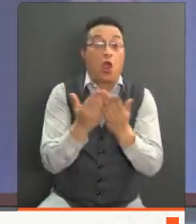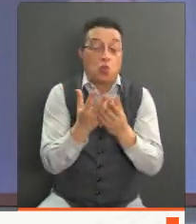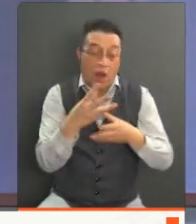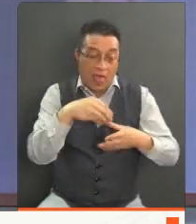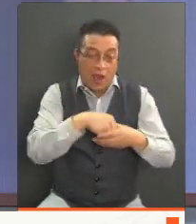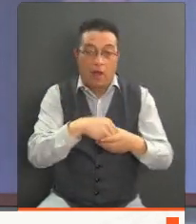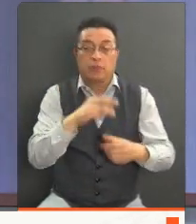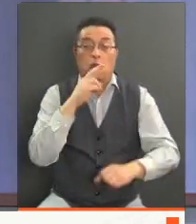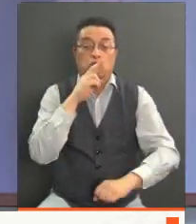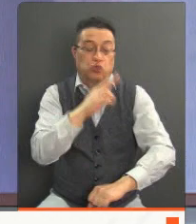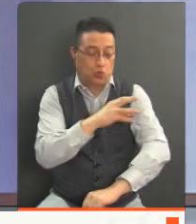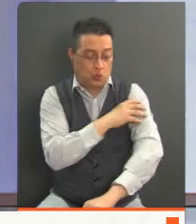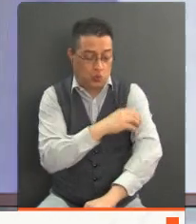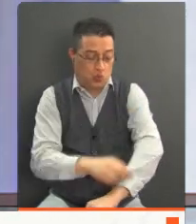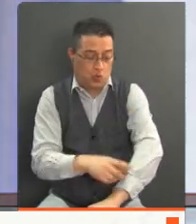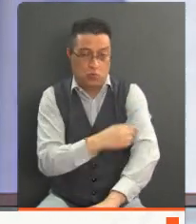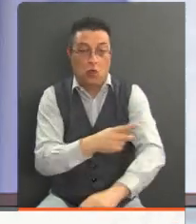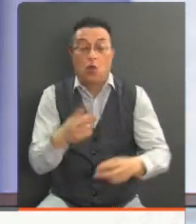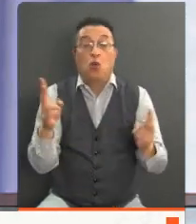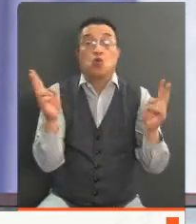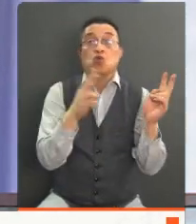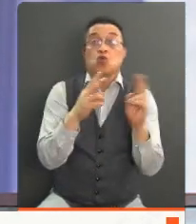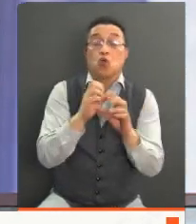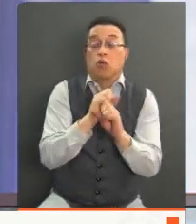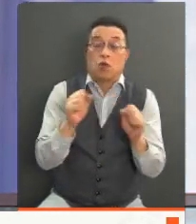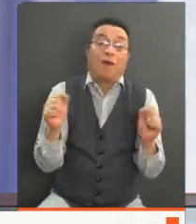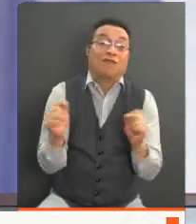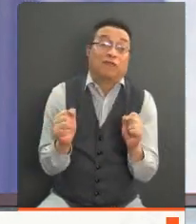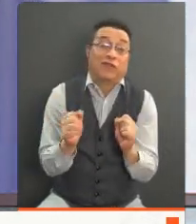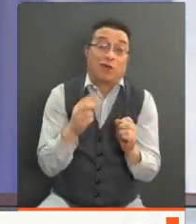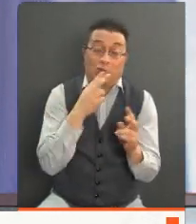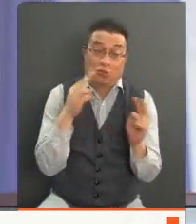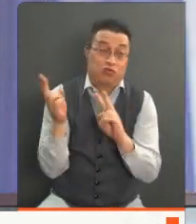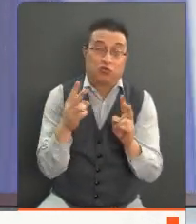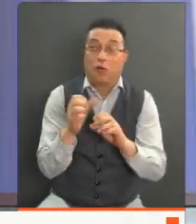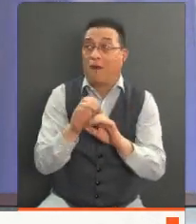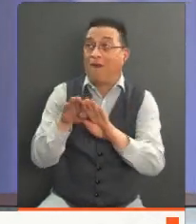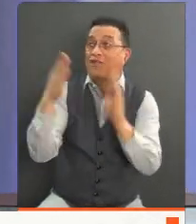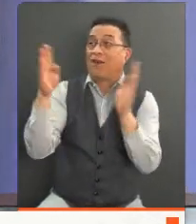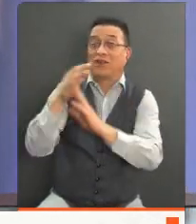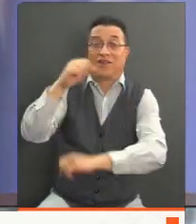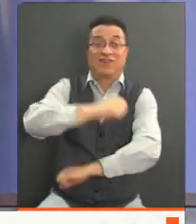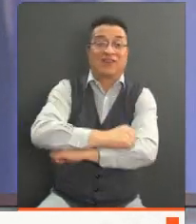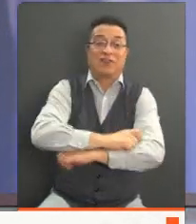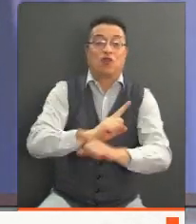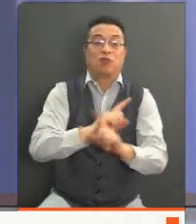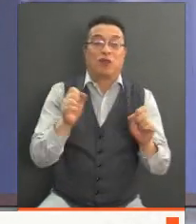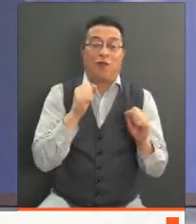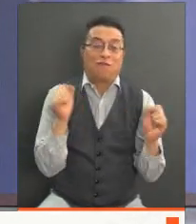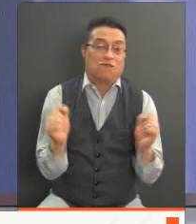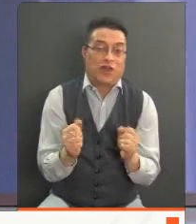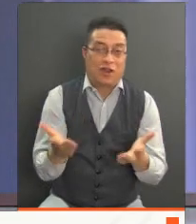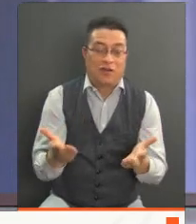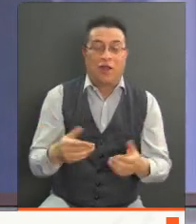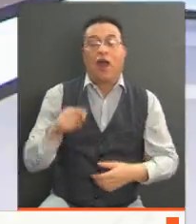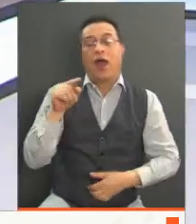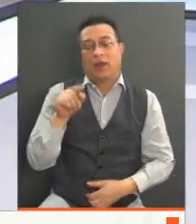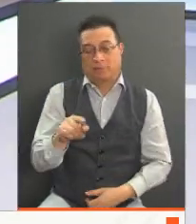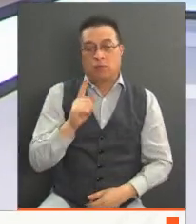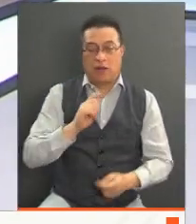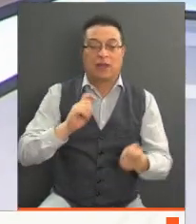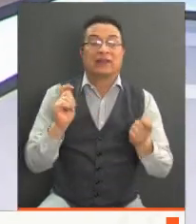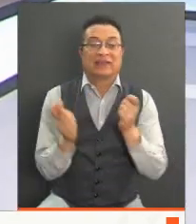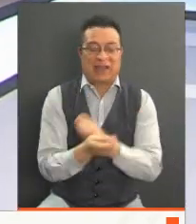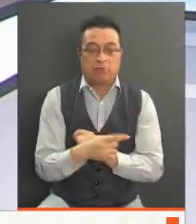del país donde no hay buena ventilación la extrema del sur refiero en fin pero la idea fue que como que venía un cambio total